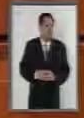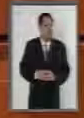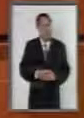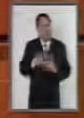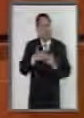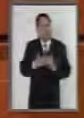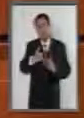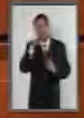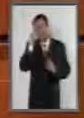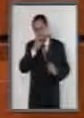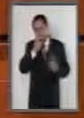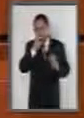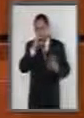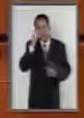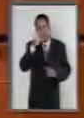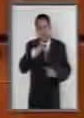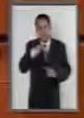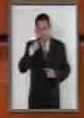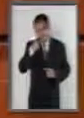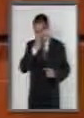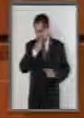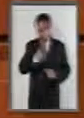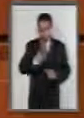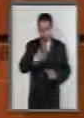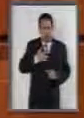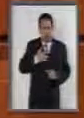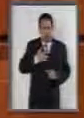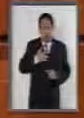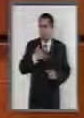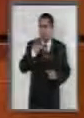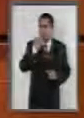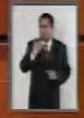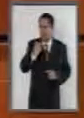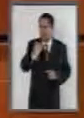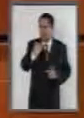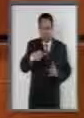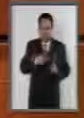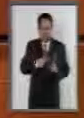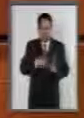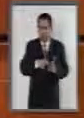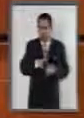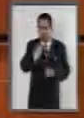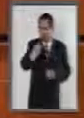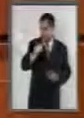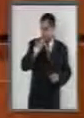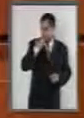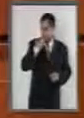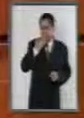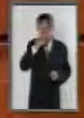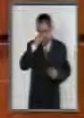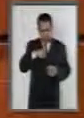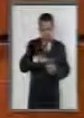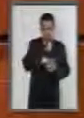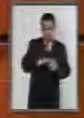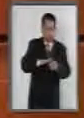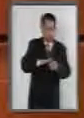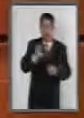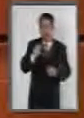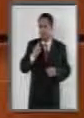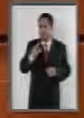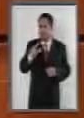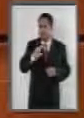retos, vemos con buenos ojos esta propuesta en materia de zonas económicas especiales. En primer